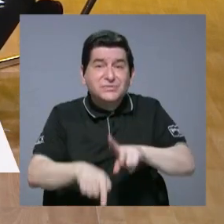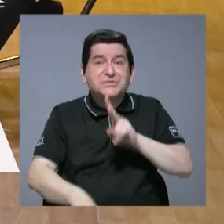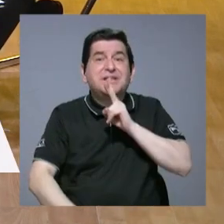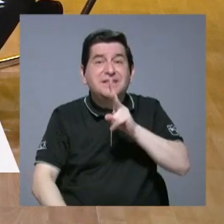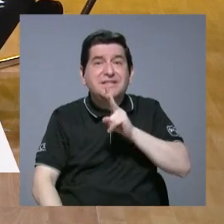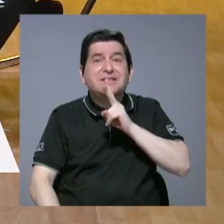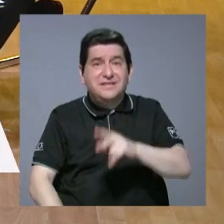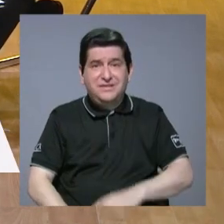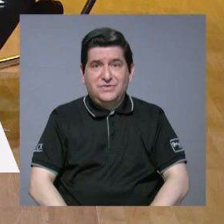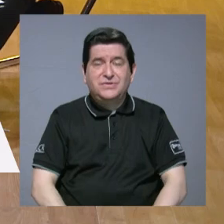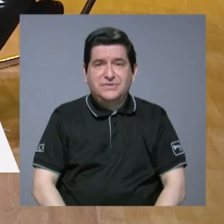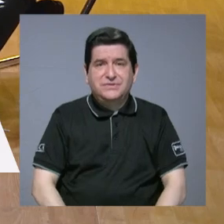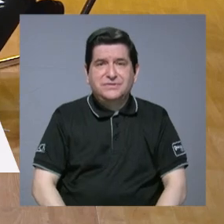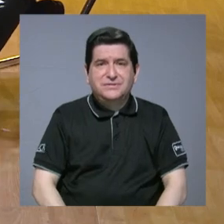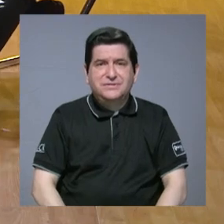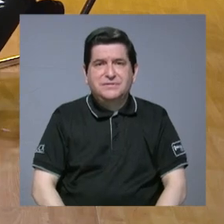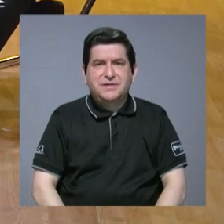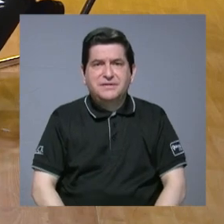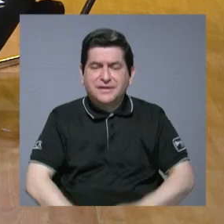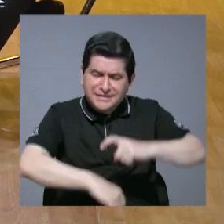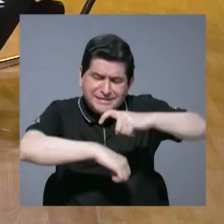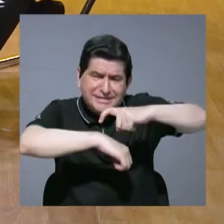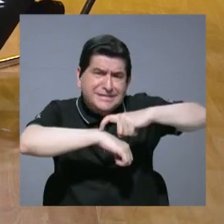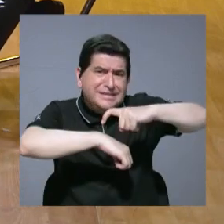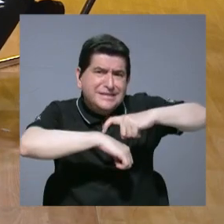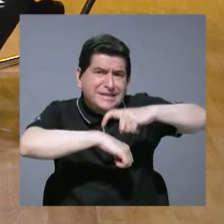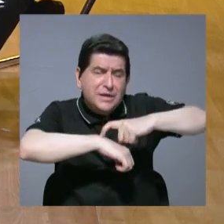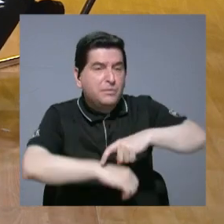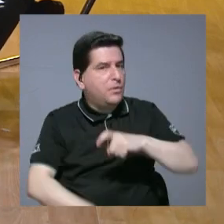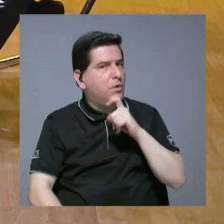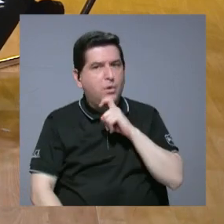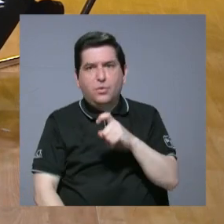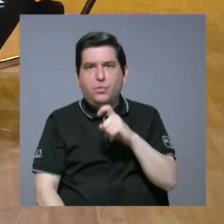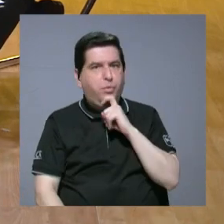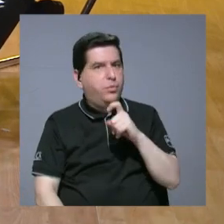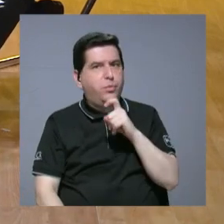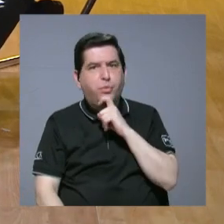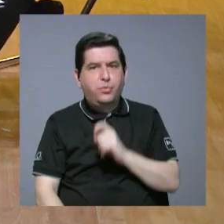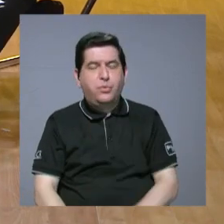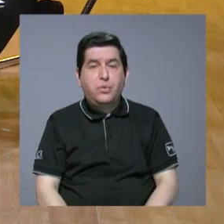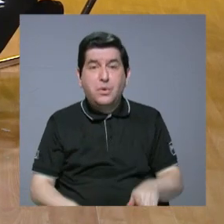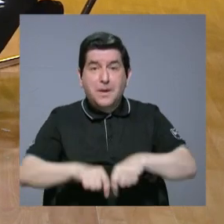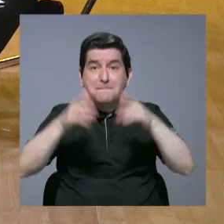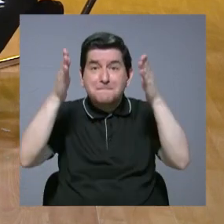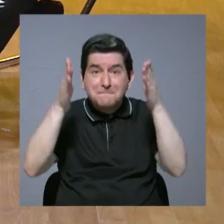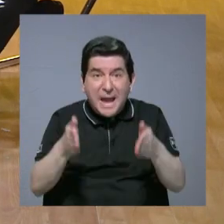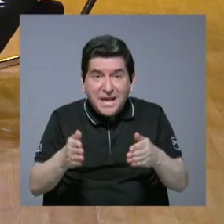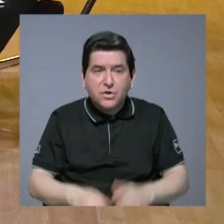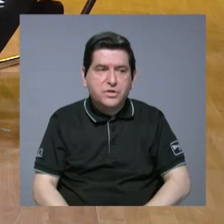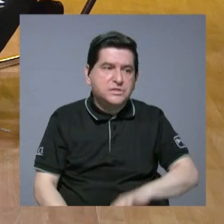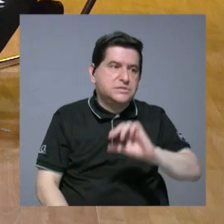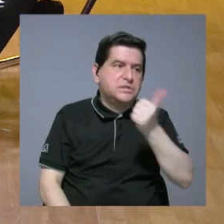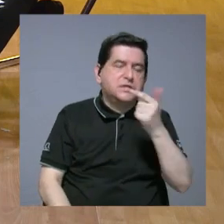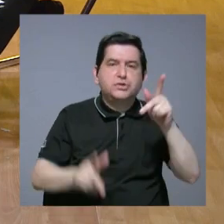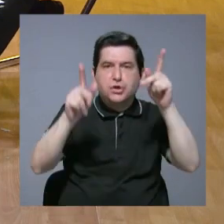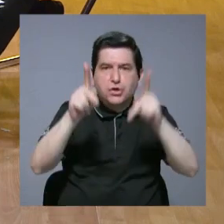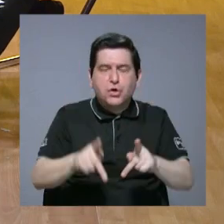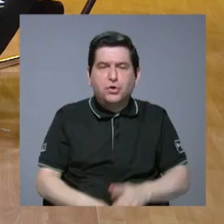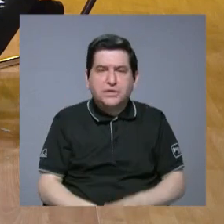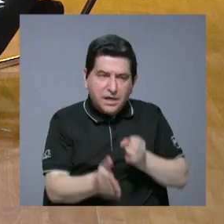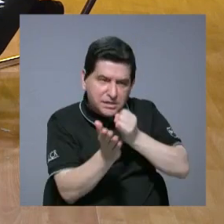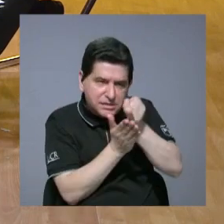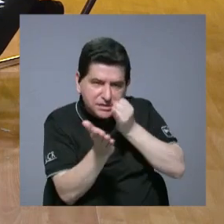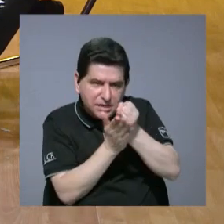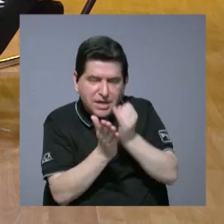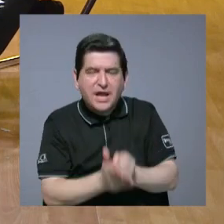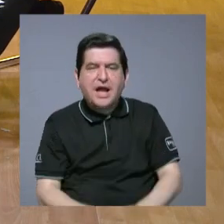realmente un periodo muy difícil. Estos periodistas y otras personas que estuvieron investigando